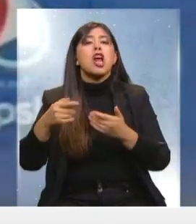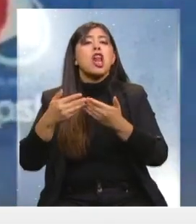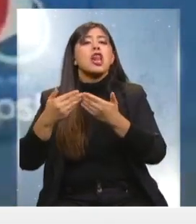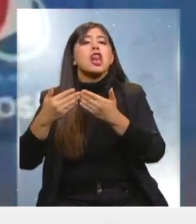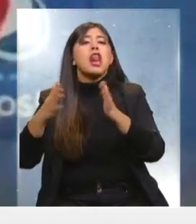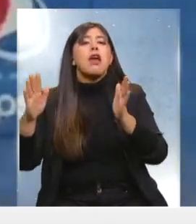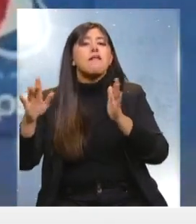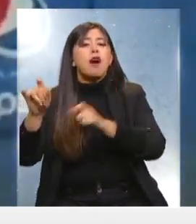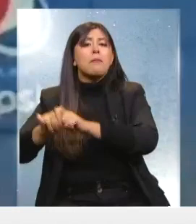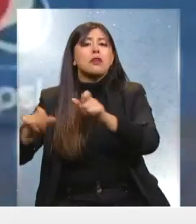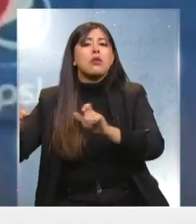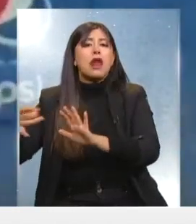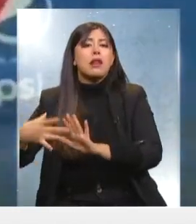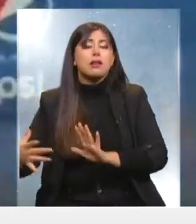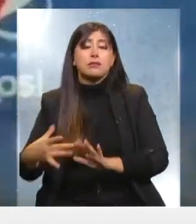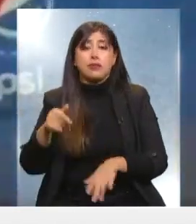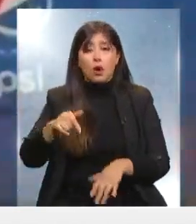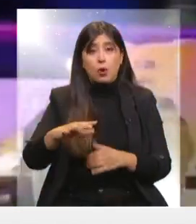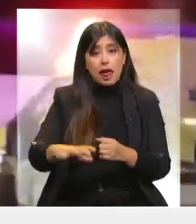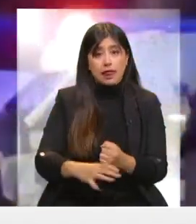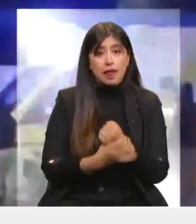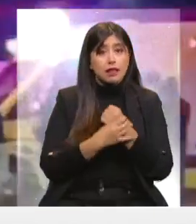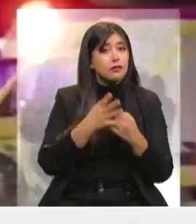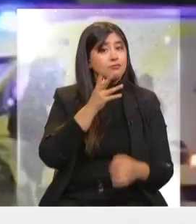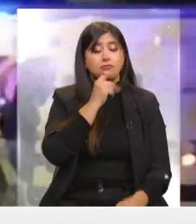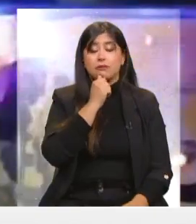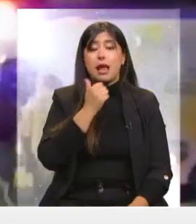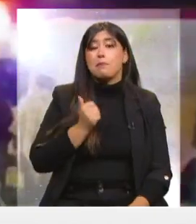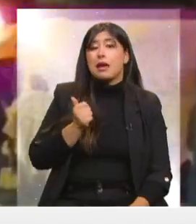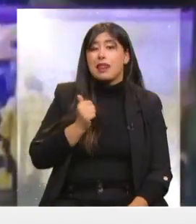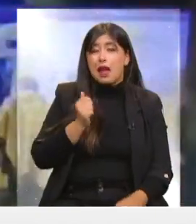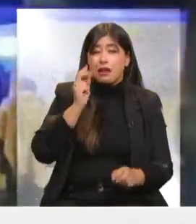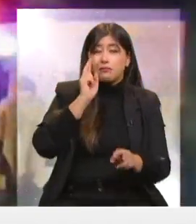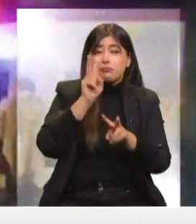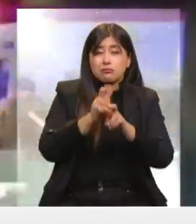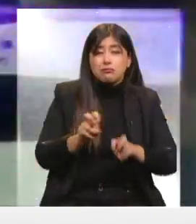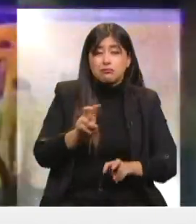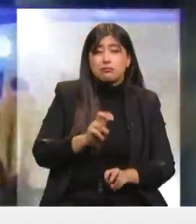No hay detenidos de momento. La PDI investiga y se busca a dos sujetos que